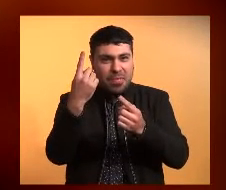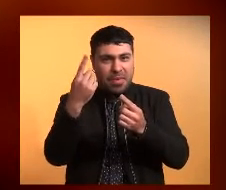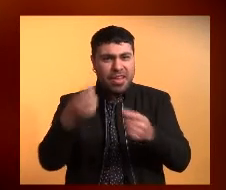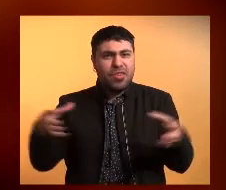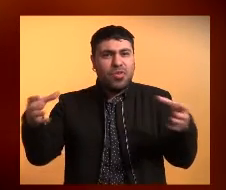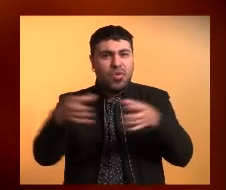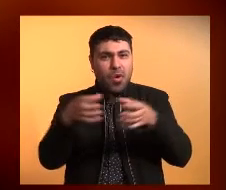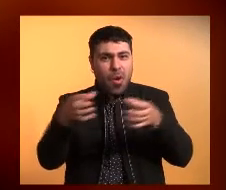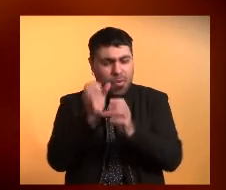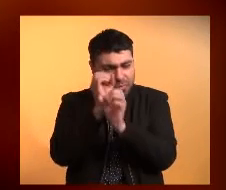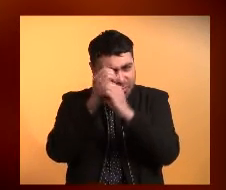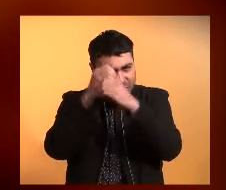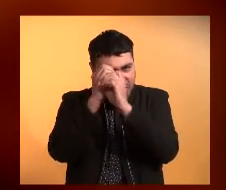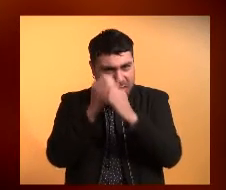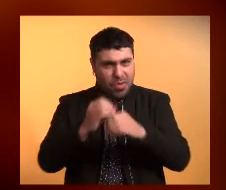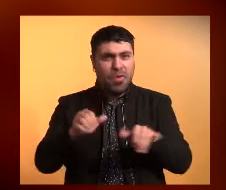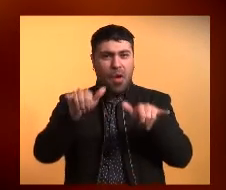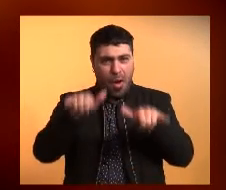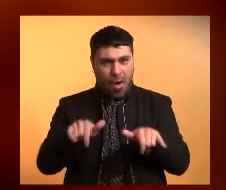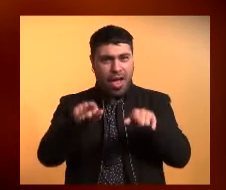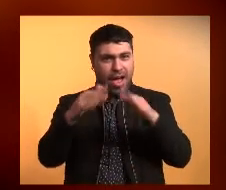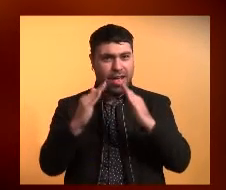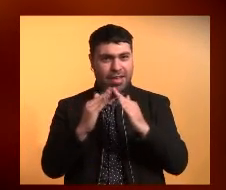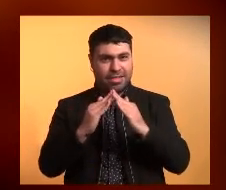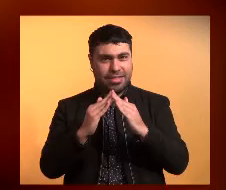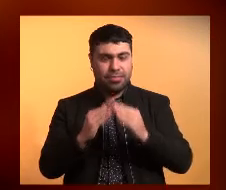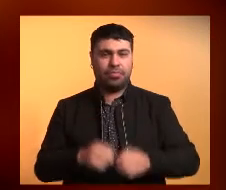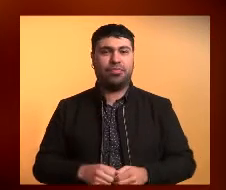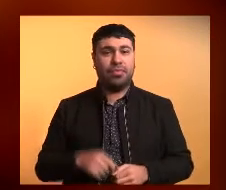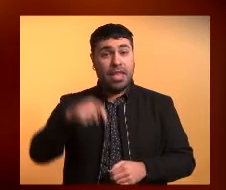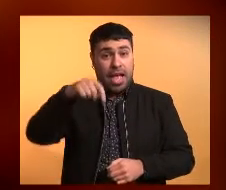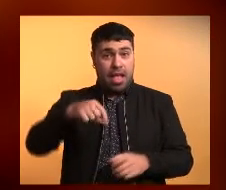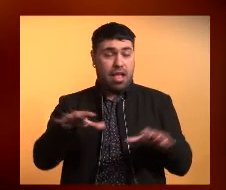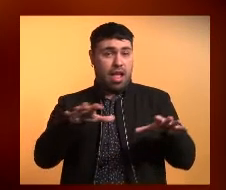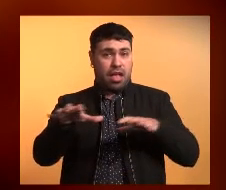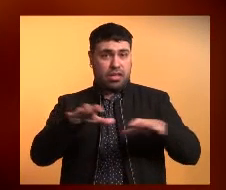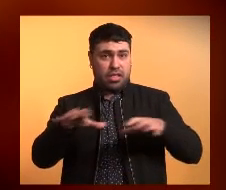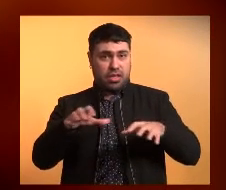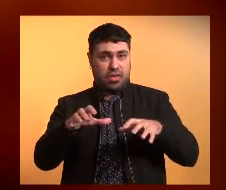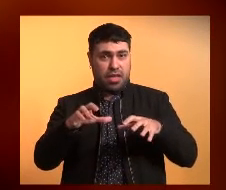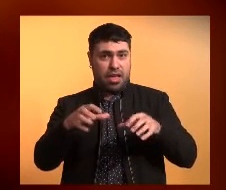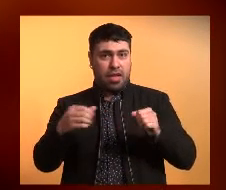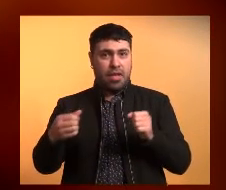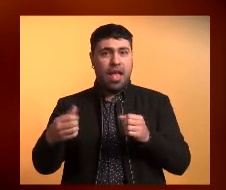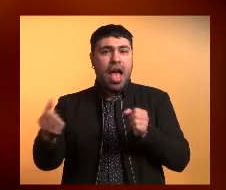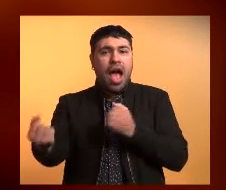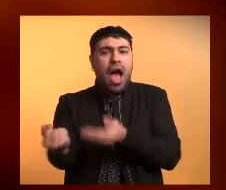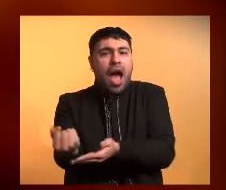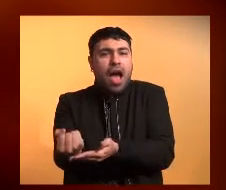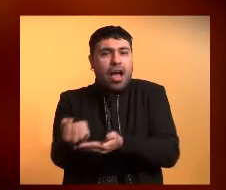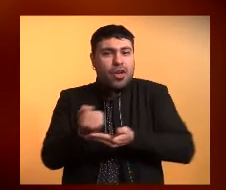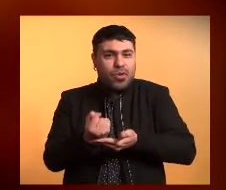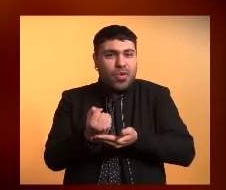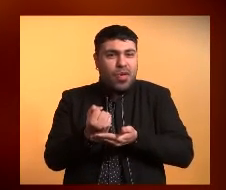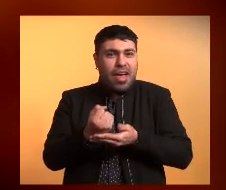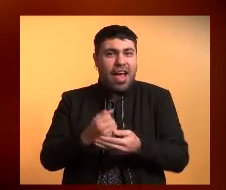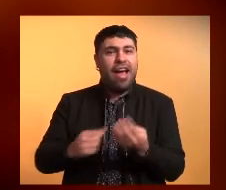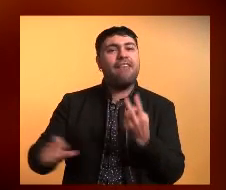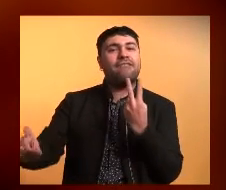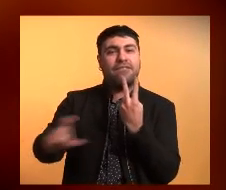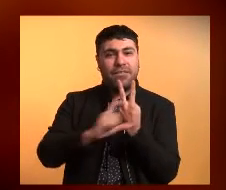tu casa. Esta actividad cuenta con el apoyo del Centro IDEAL y también del canal Vértice